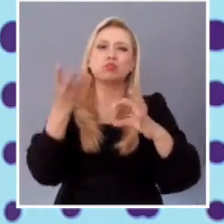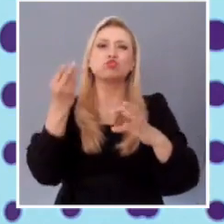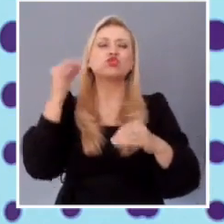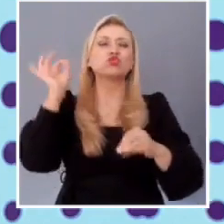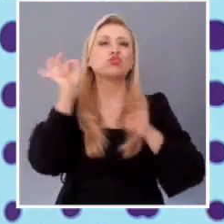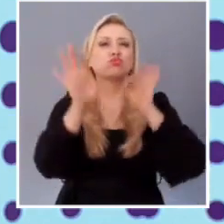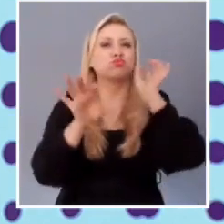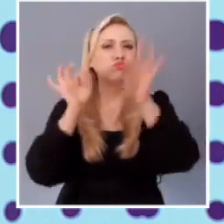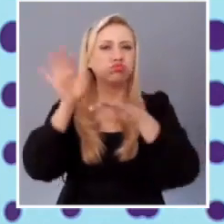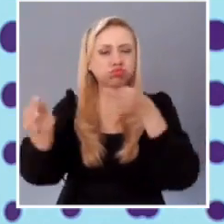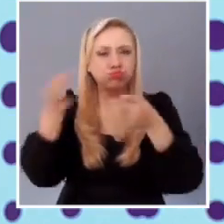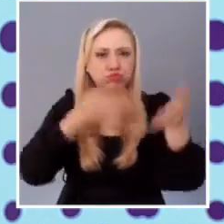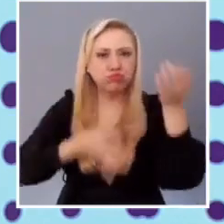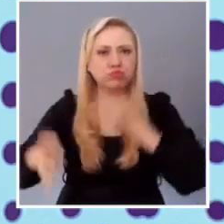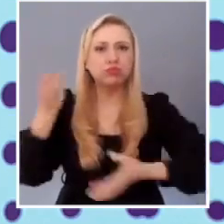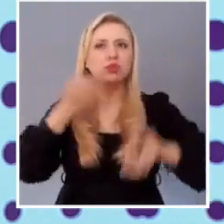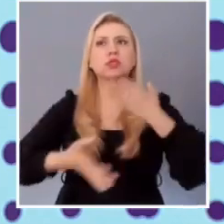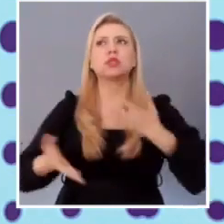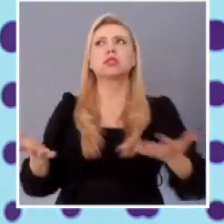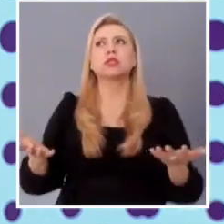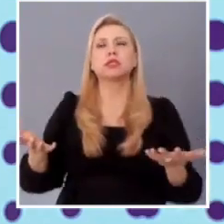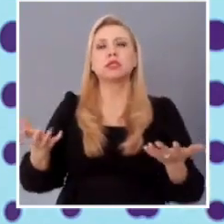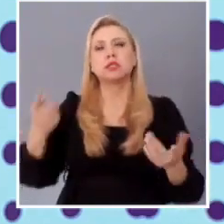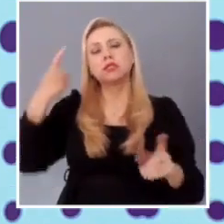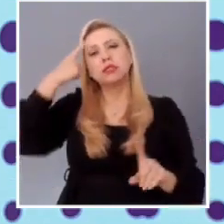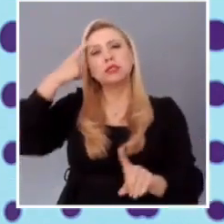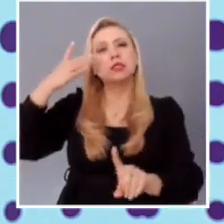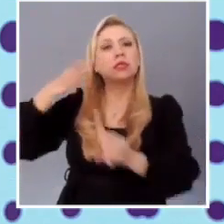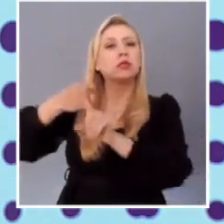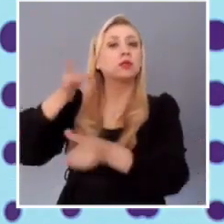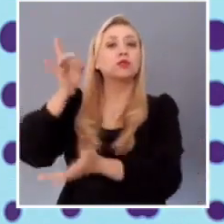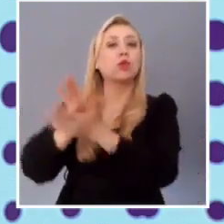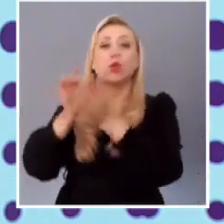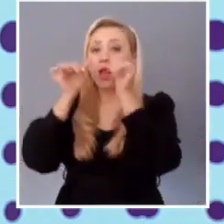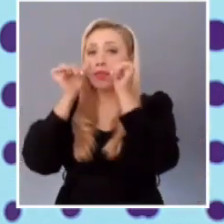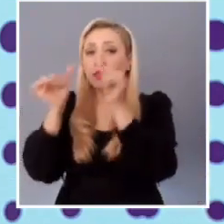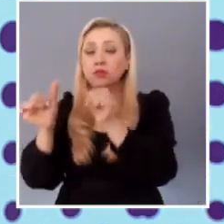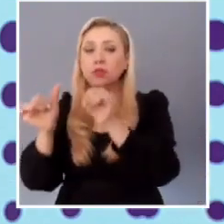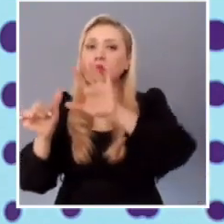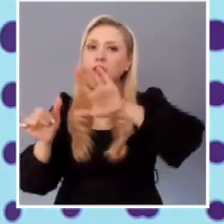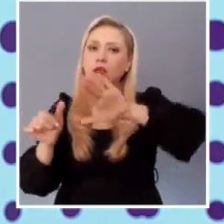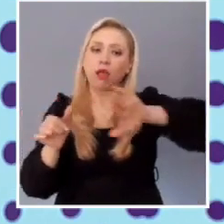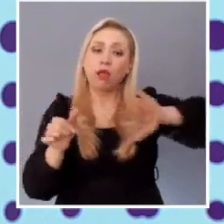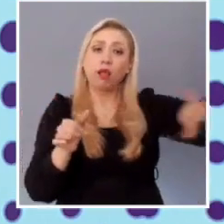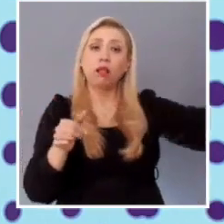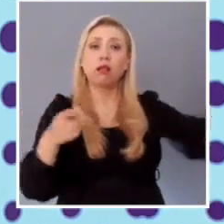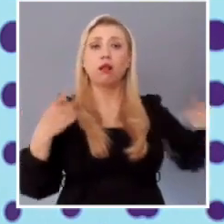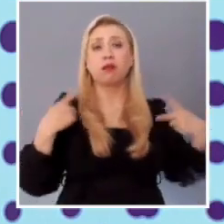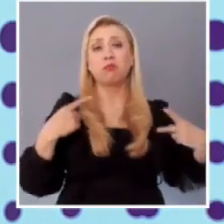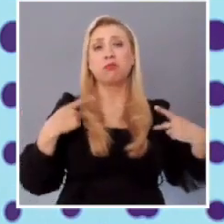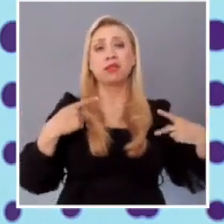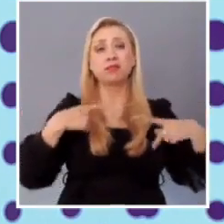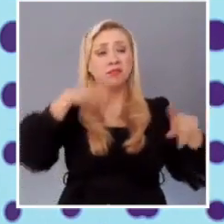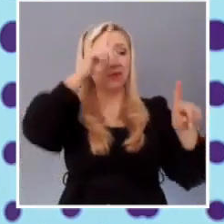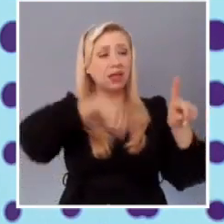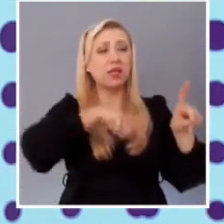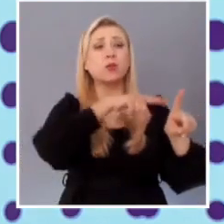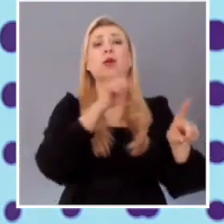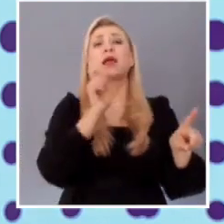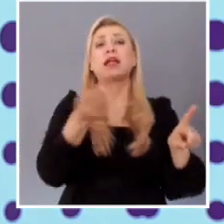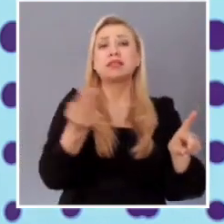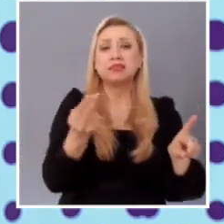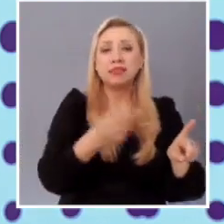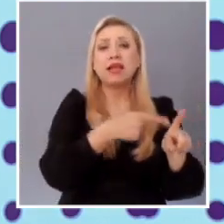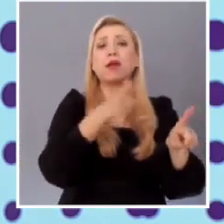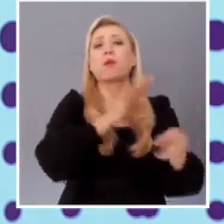diagnósticos y se centra únicamente en eso, dejando de lado a la persona como tal, a sus interacciones, a su entorno, y esto